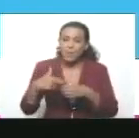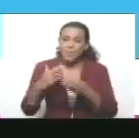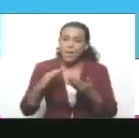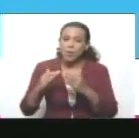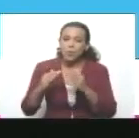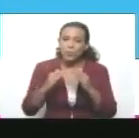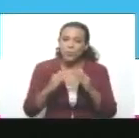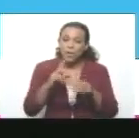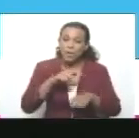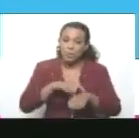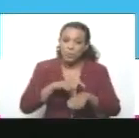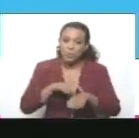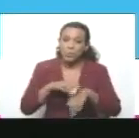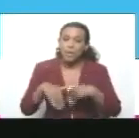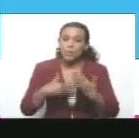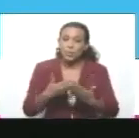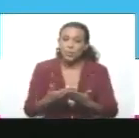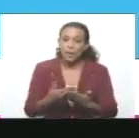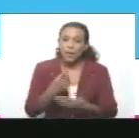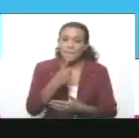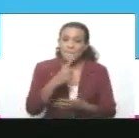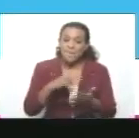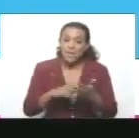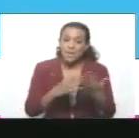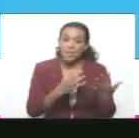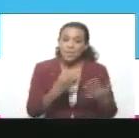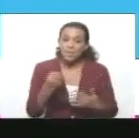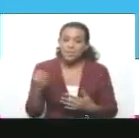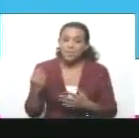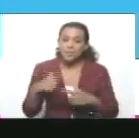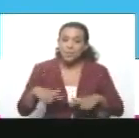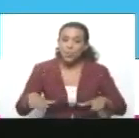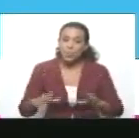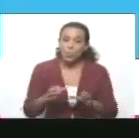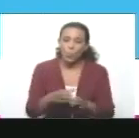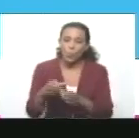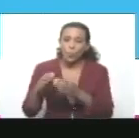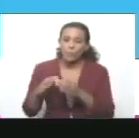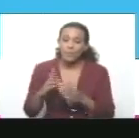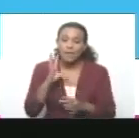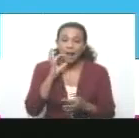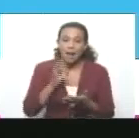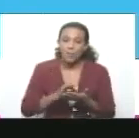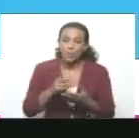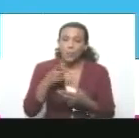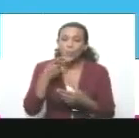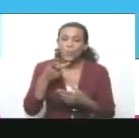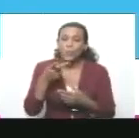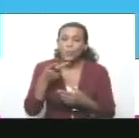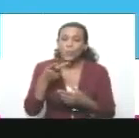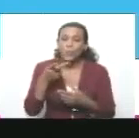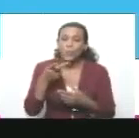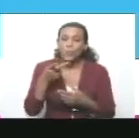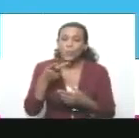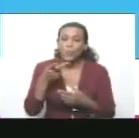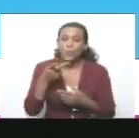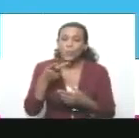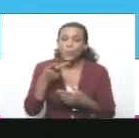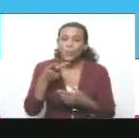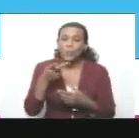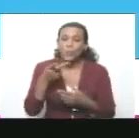informa que hasta la fecha se han entregado más de 1.300 cilindros. La verdadera política se hace todos los